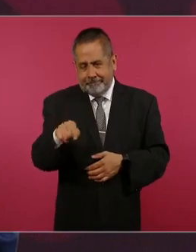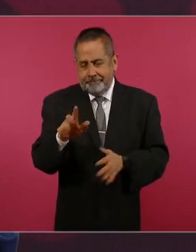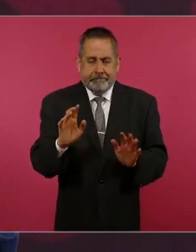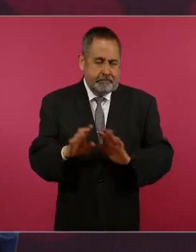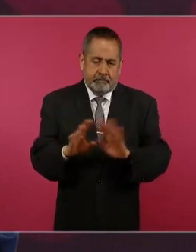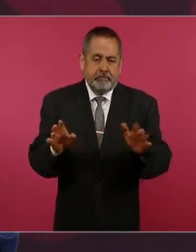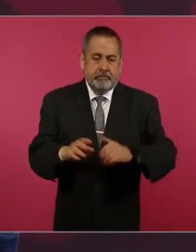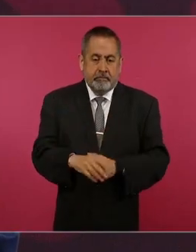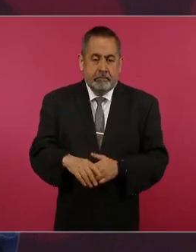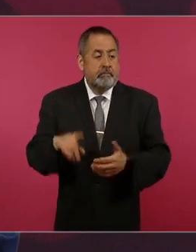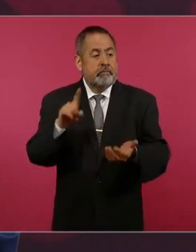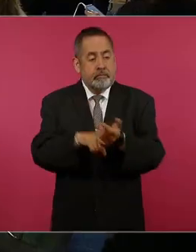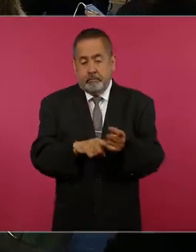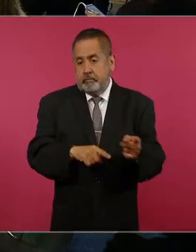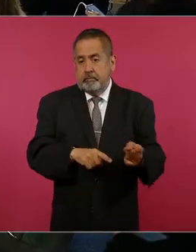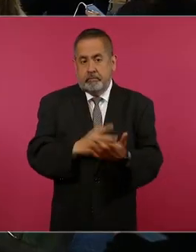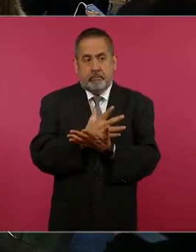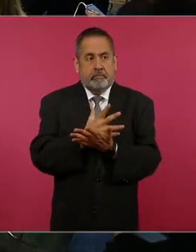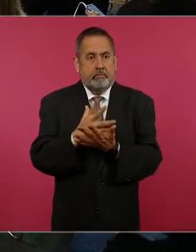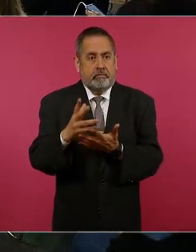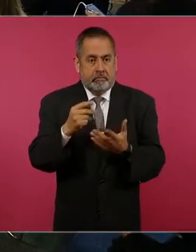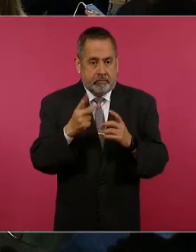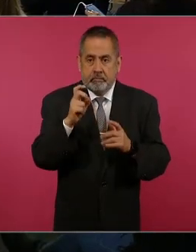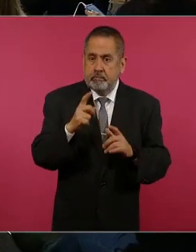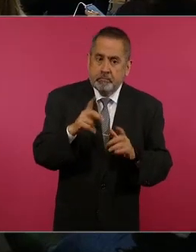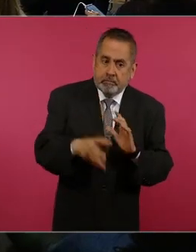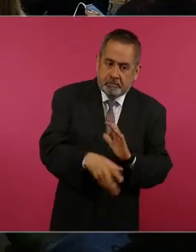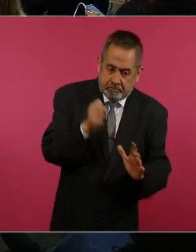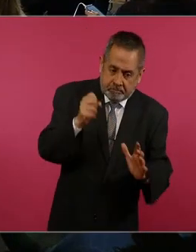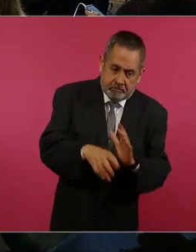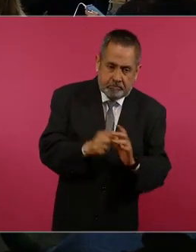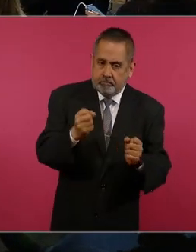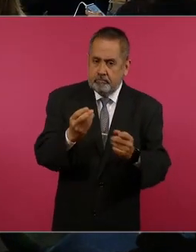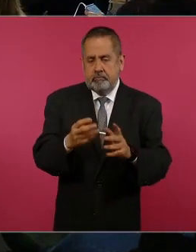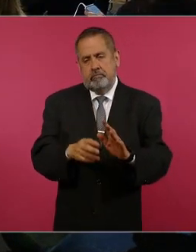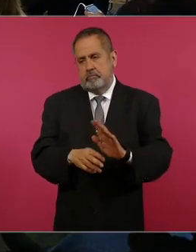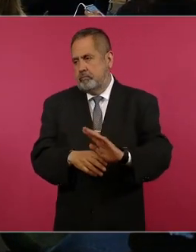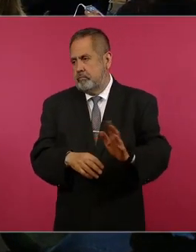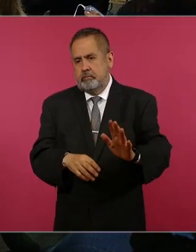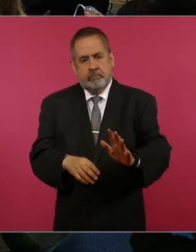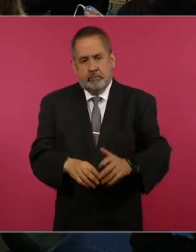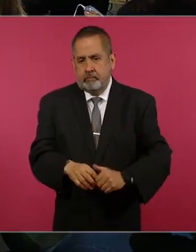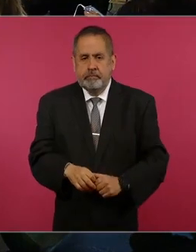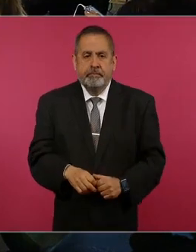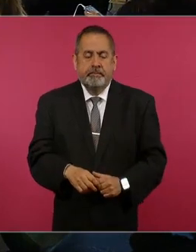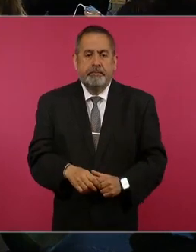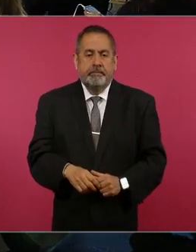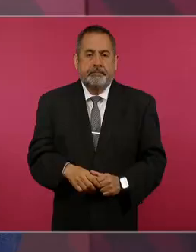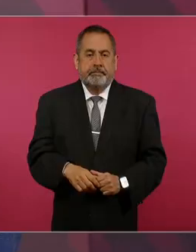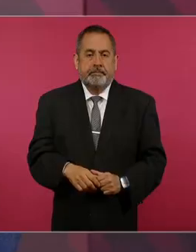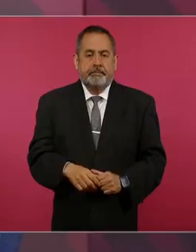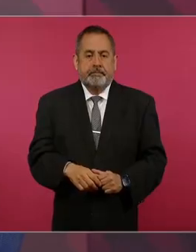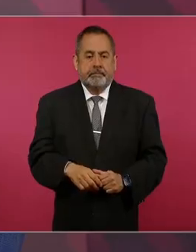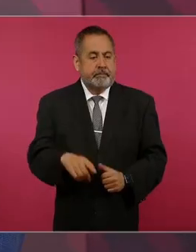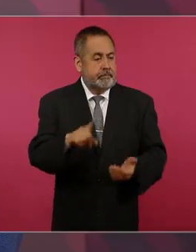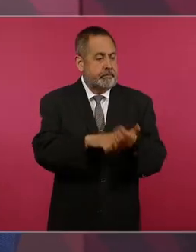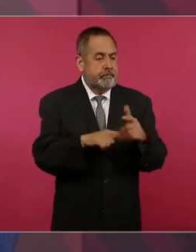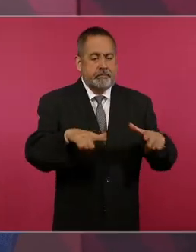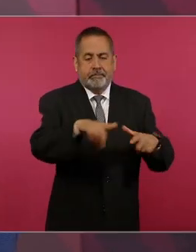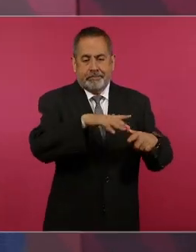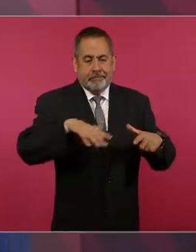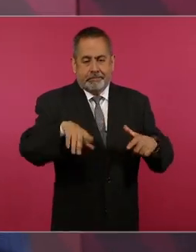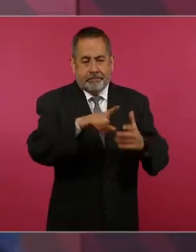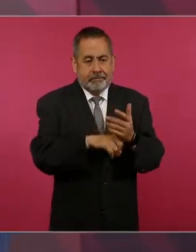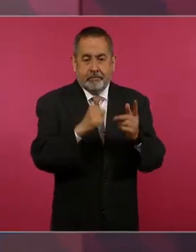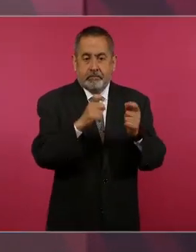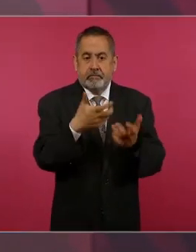ahí hay una sobreexplotación de esas lagunas que